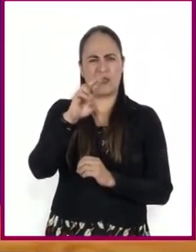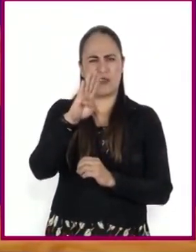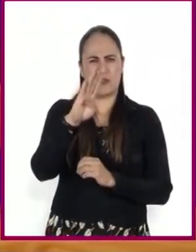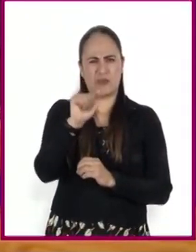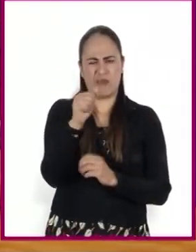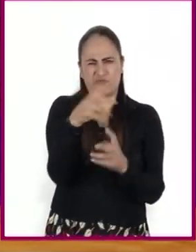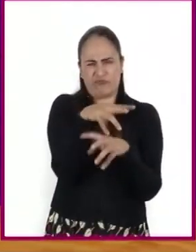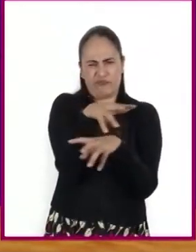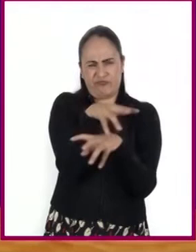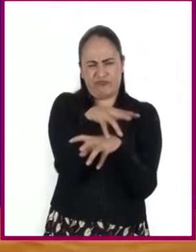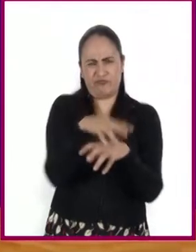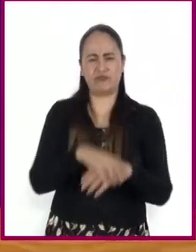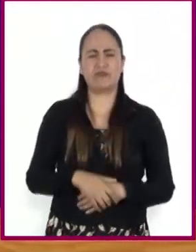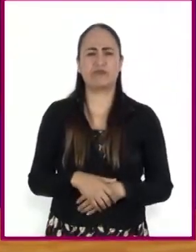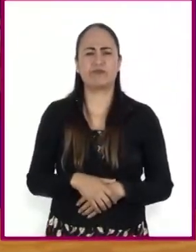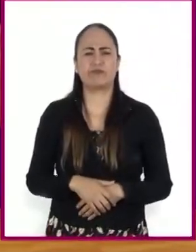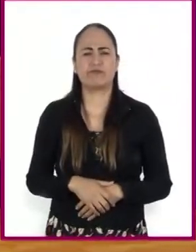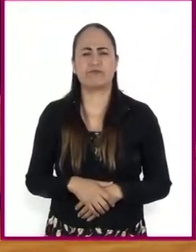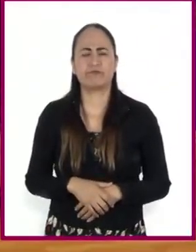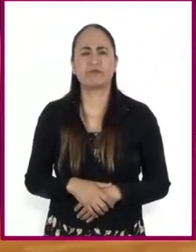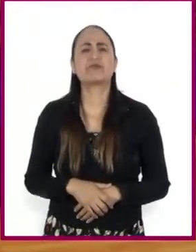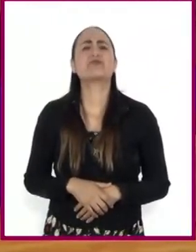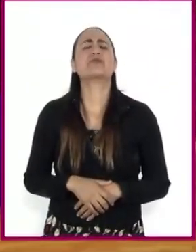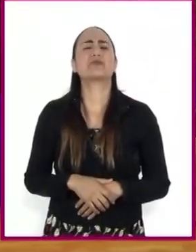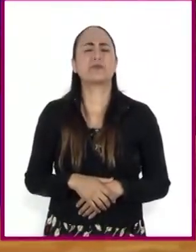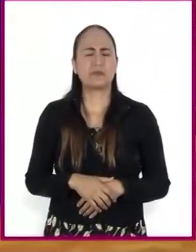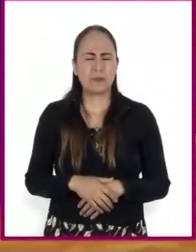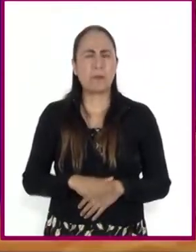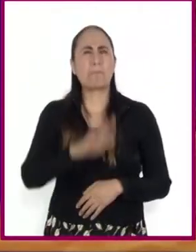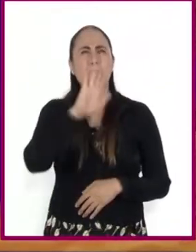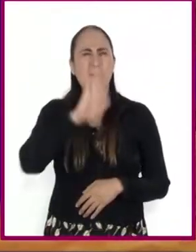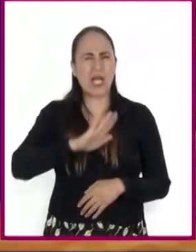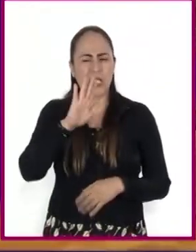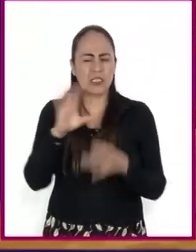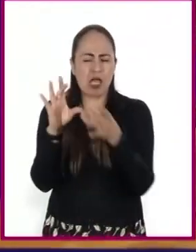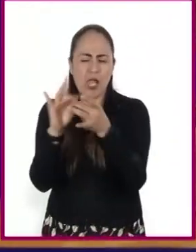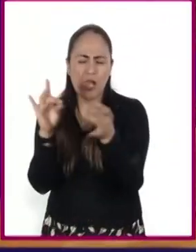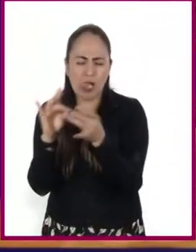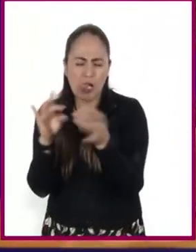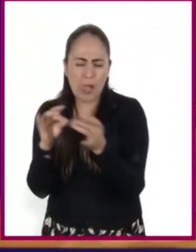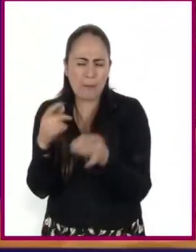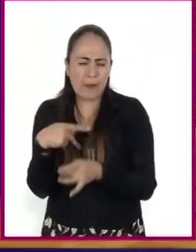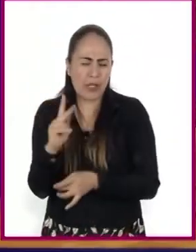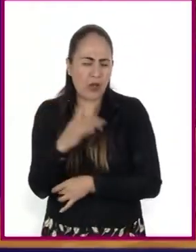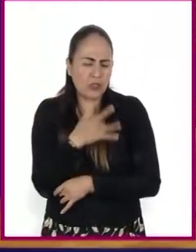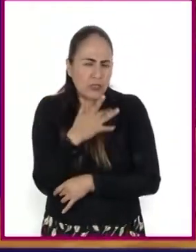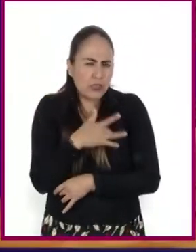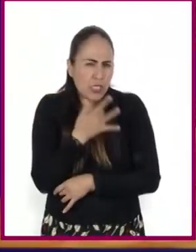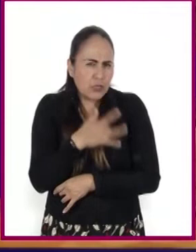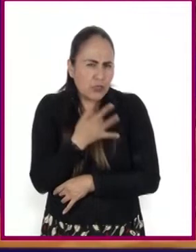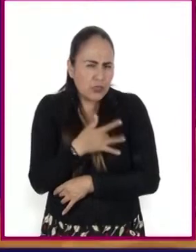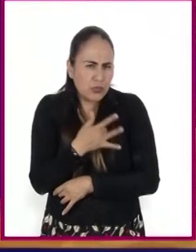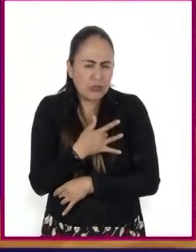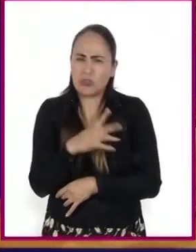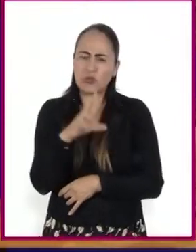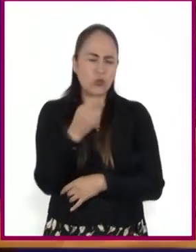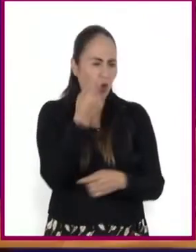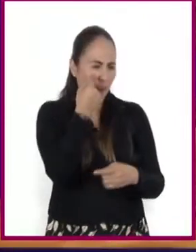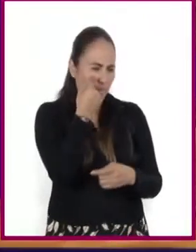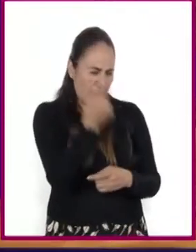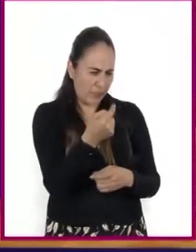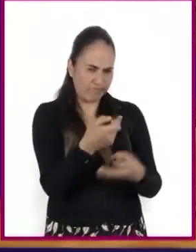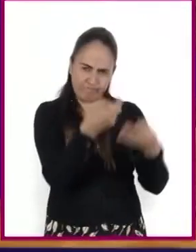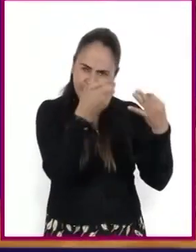una descripción, en realidad no está diciendo cómo la perciben sus sentidos, sino que menciona sus características que